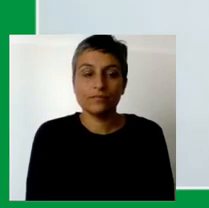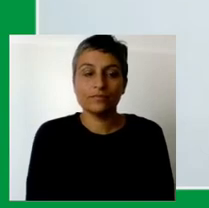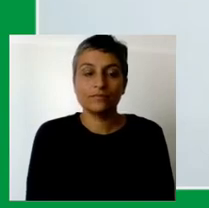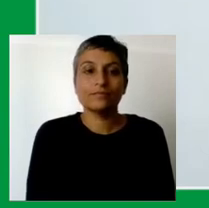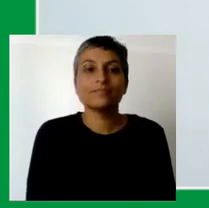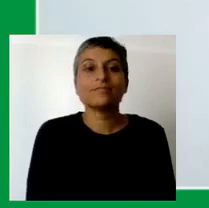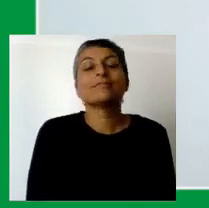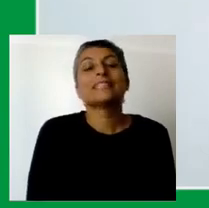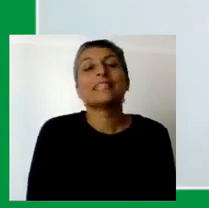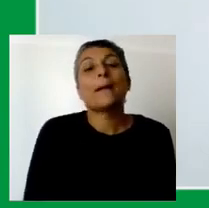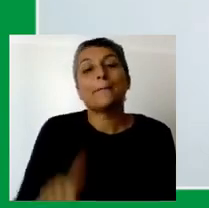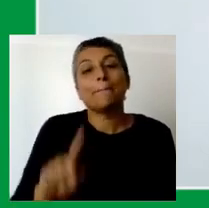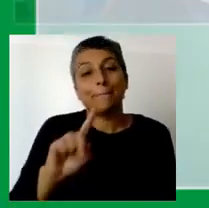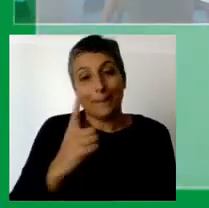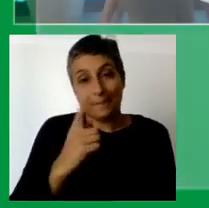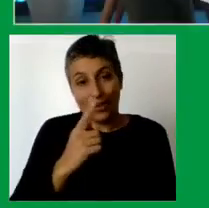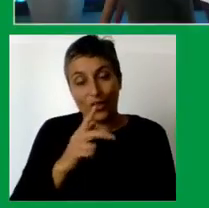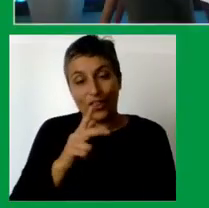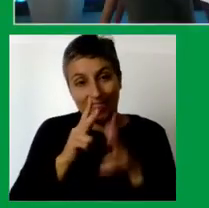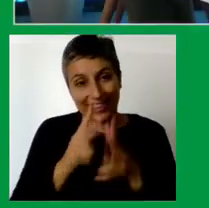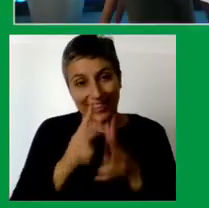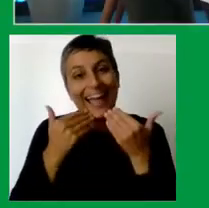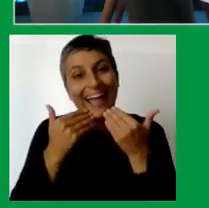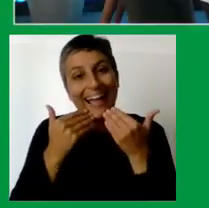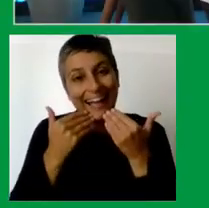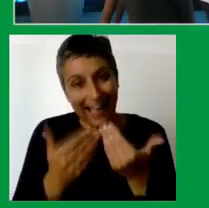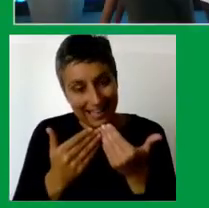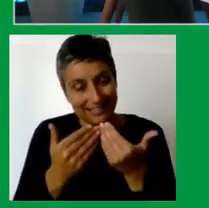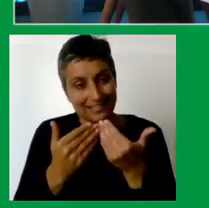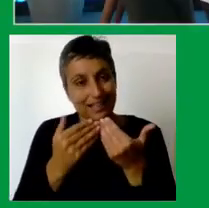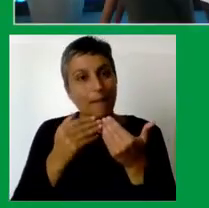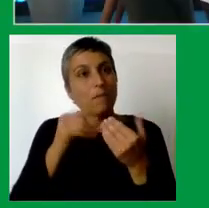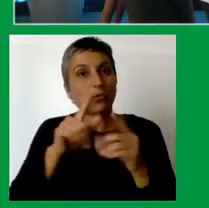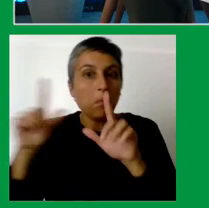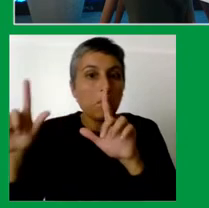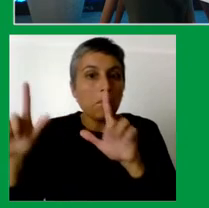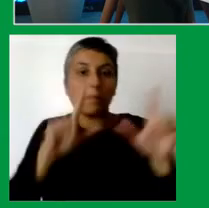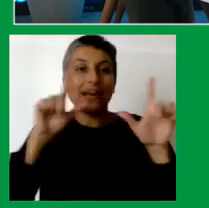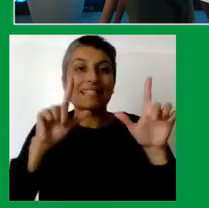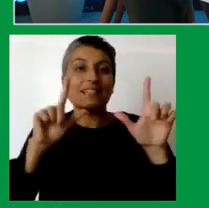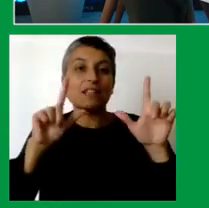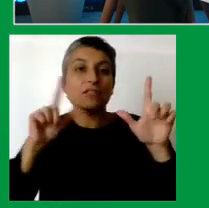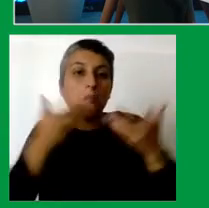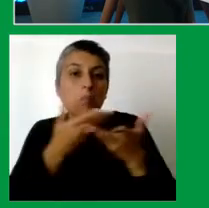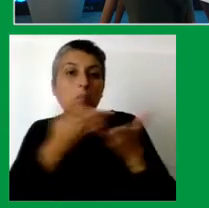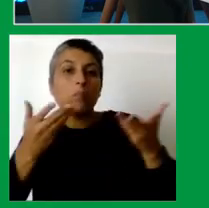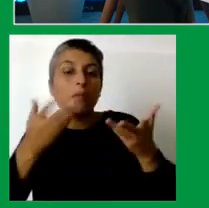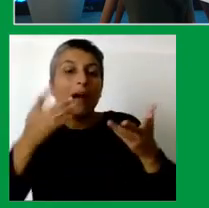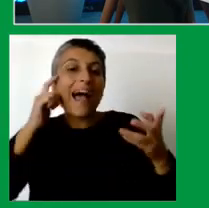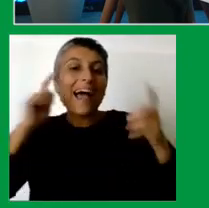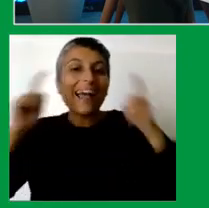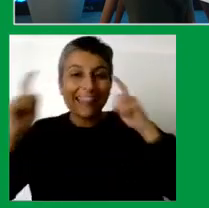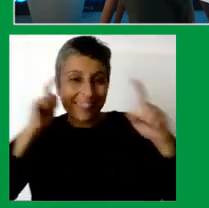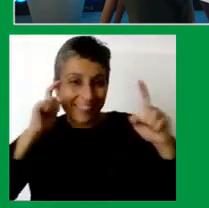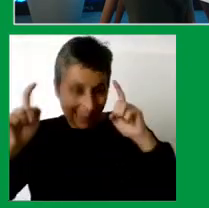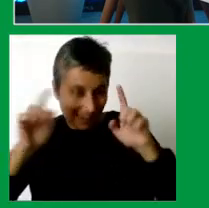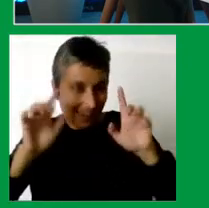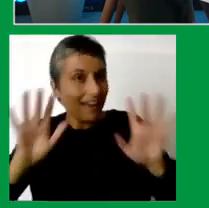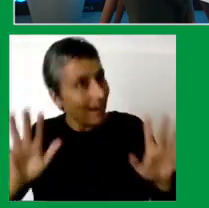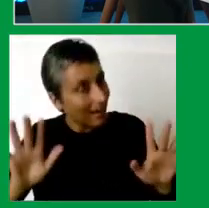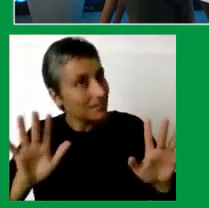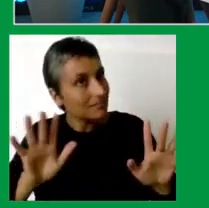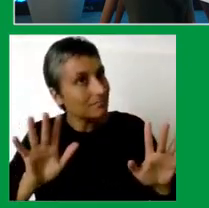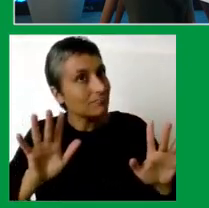la presentación, por todas las ideas que trajiste, que pusiste sobre la mesa. La verdad que es todo sumamente muy interesante, está todo